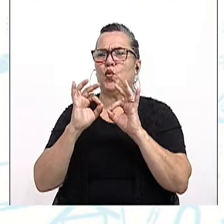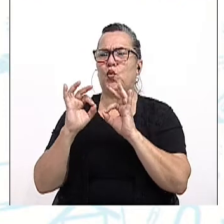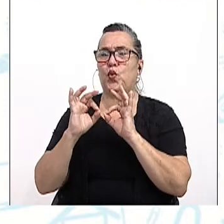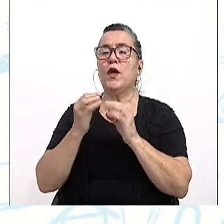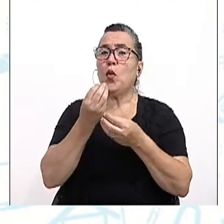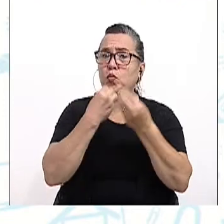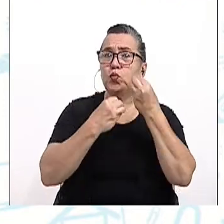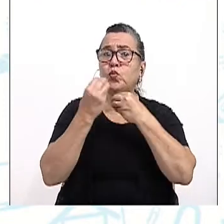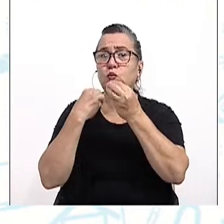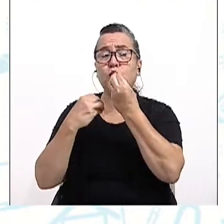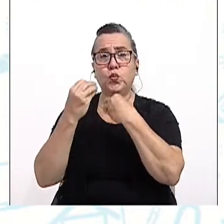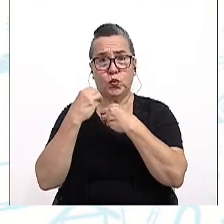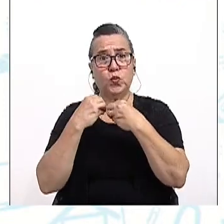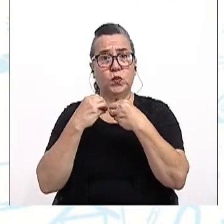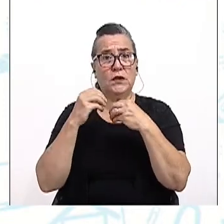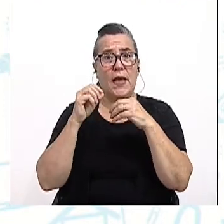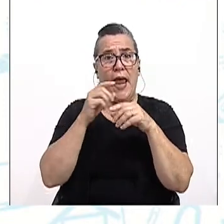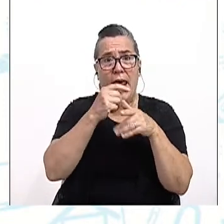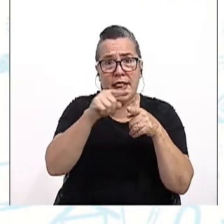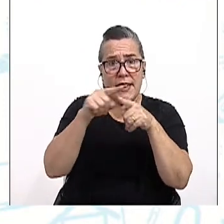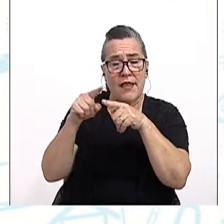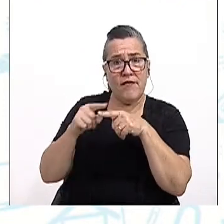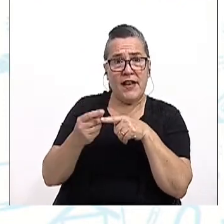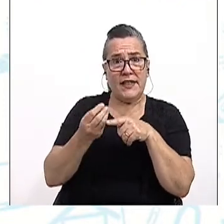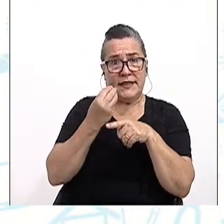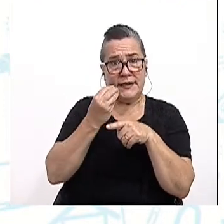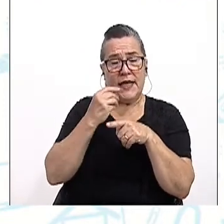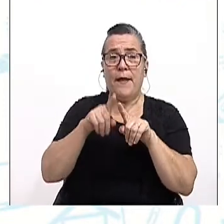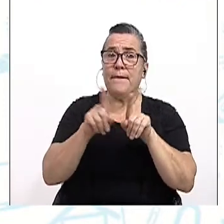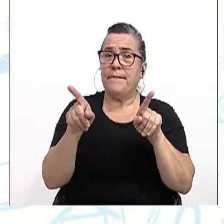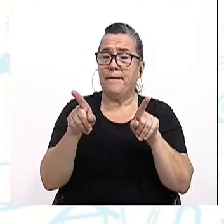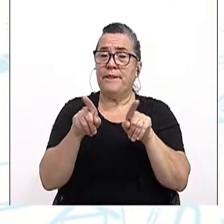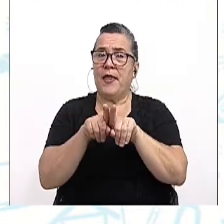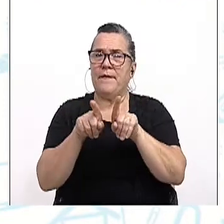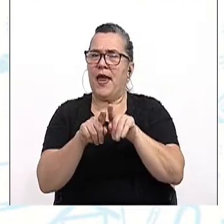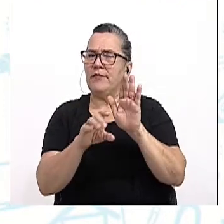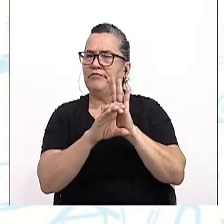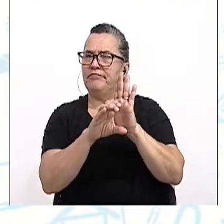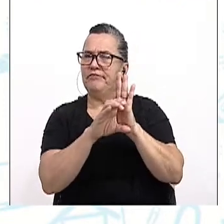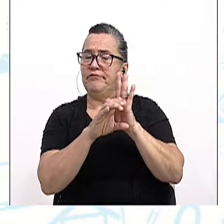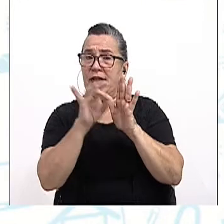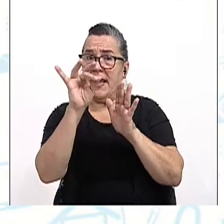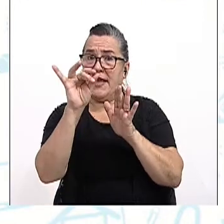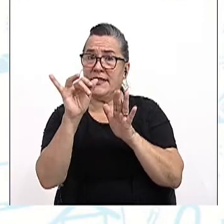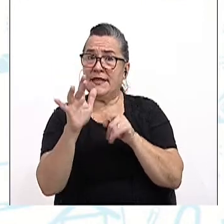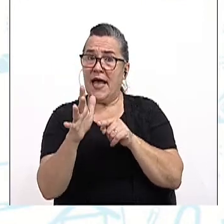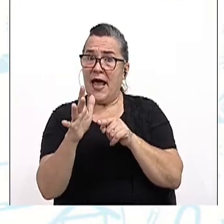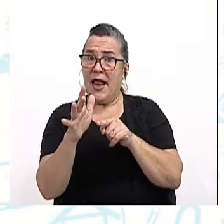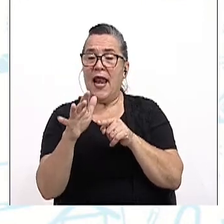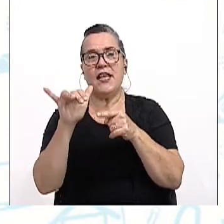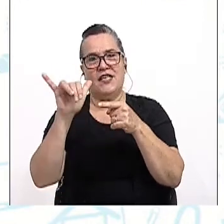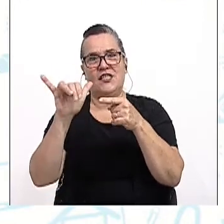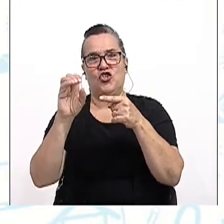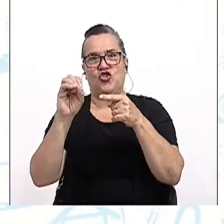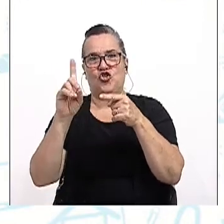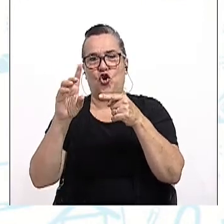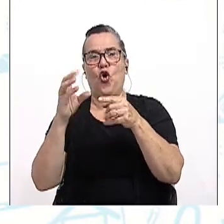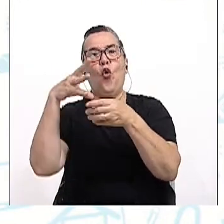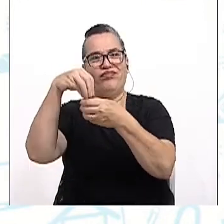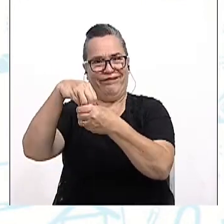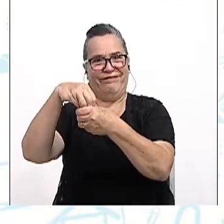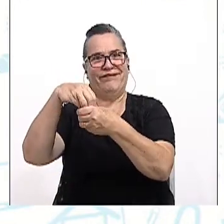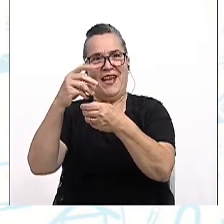nuestra dieta, pero también podemos encontrar, por ejemplo, en la sal, ya el elemento